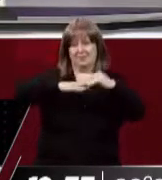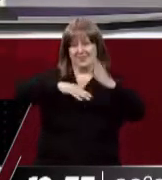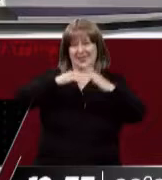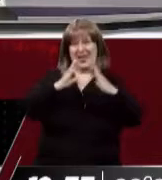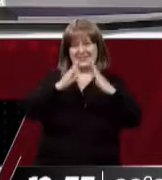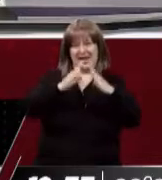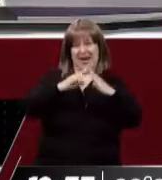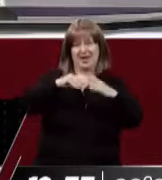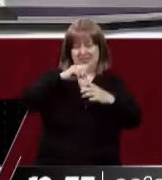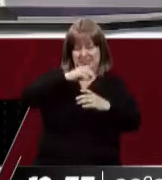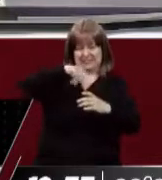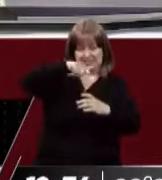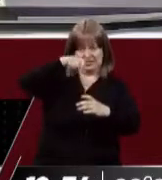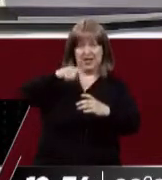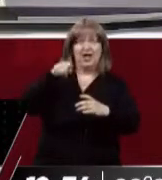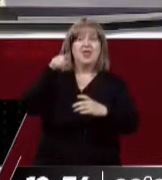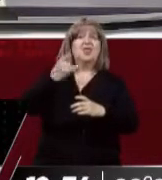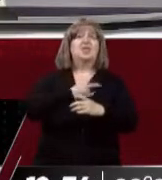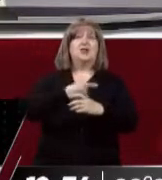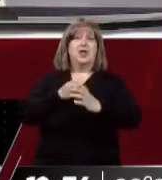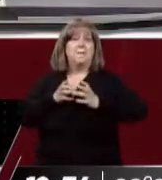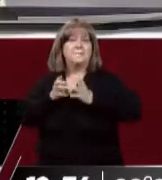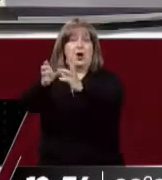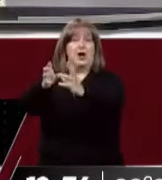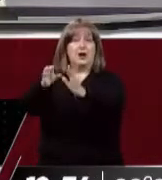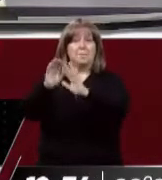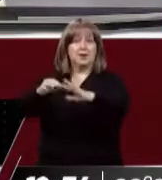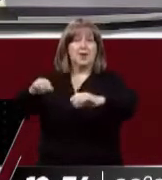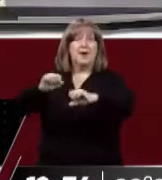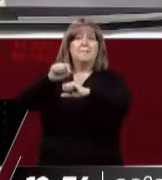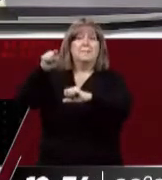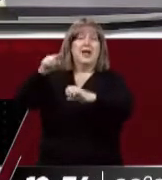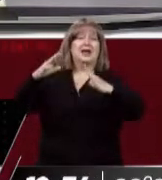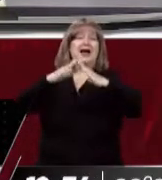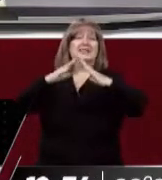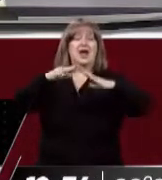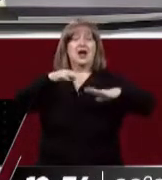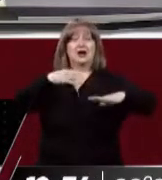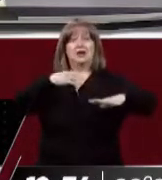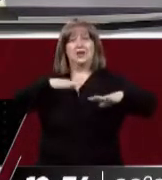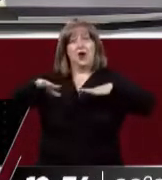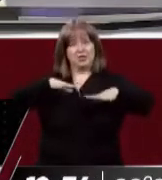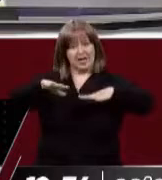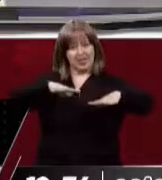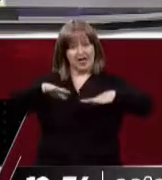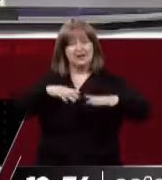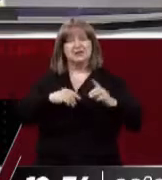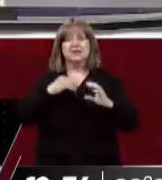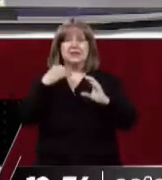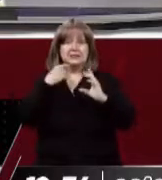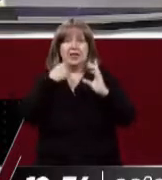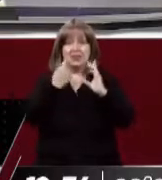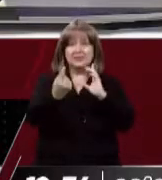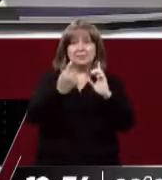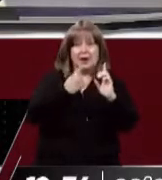estaban dando en esos momentos visitando por ejemplo las inmediaciones de la residencia de cristina fernández y en otros bueno intercambiando